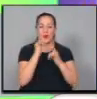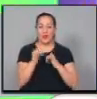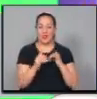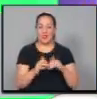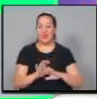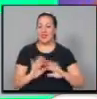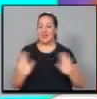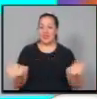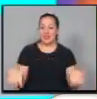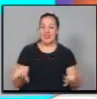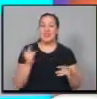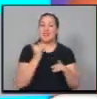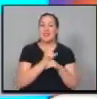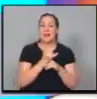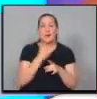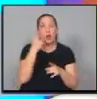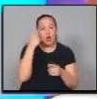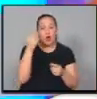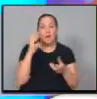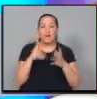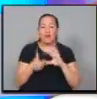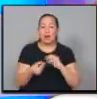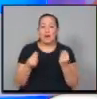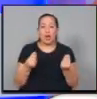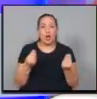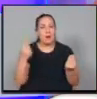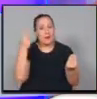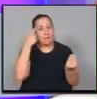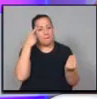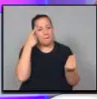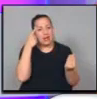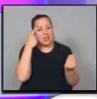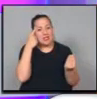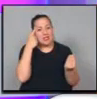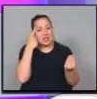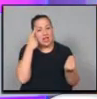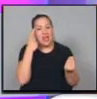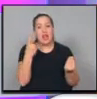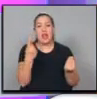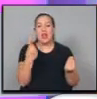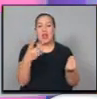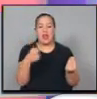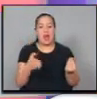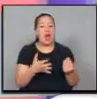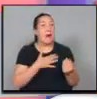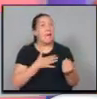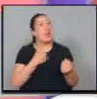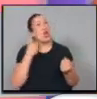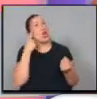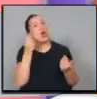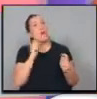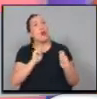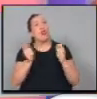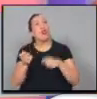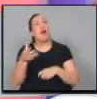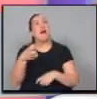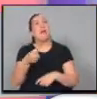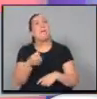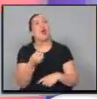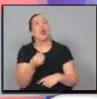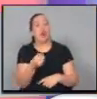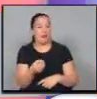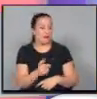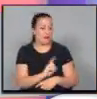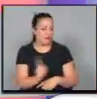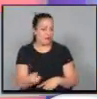es que, a ver, siempre tiene truco. Lo que pasa es que, a ver, no se me representa la idea de un limón. A mí no se me ocurrió cómo reemplazarlo, como más así. 11 pesos del